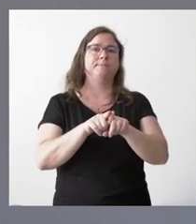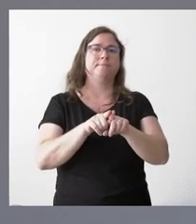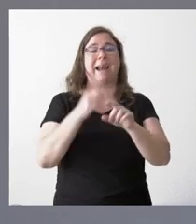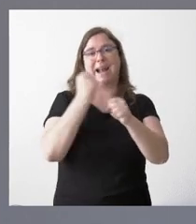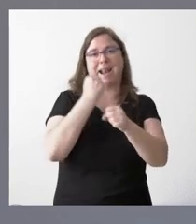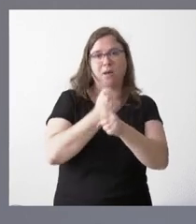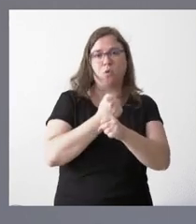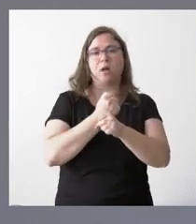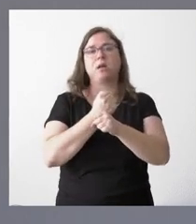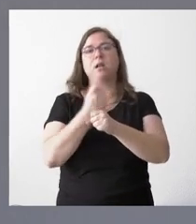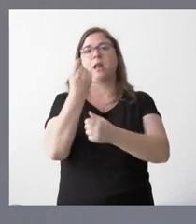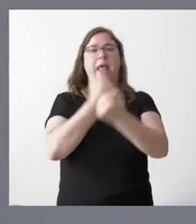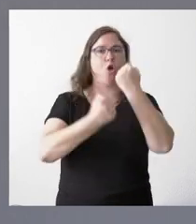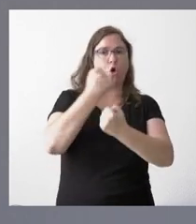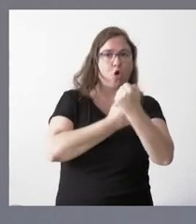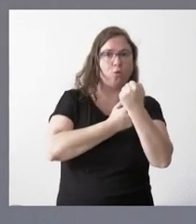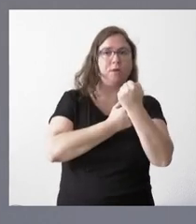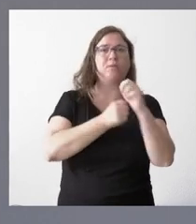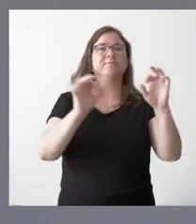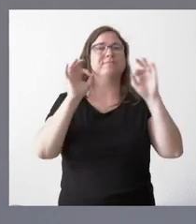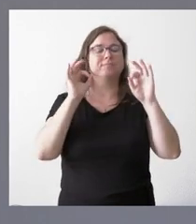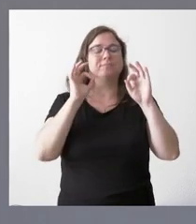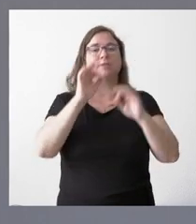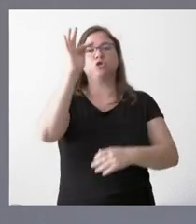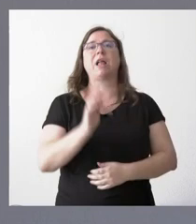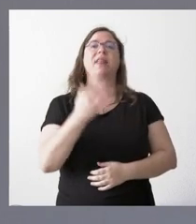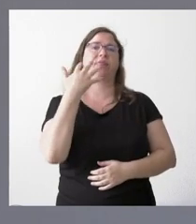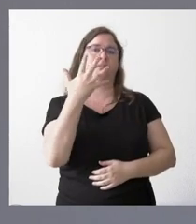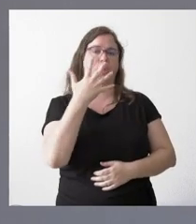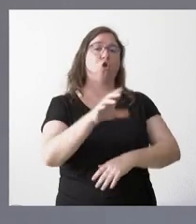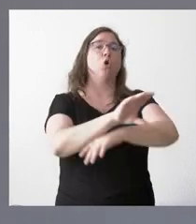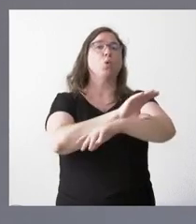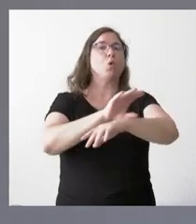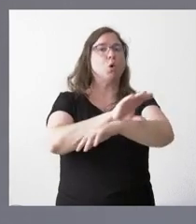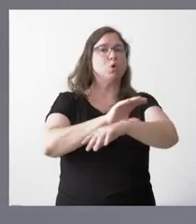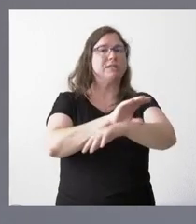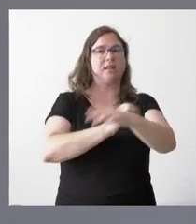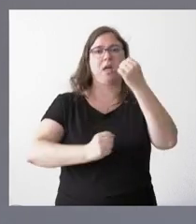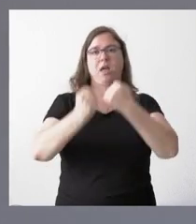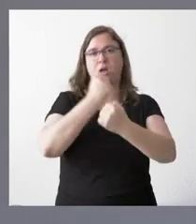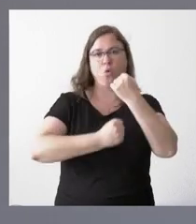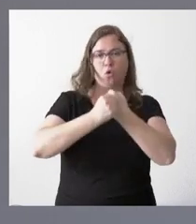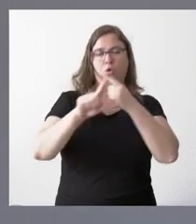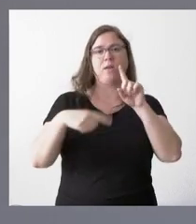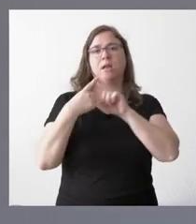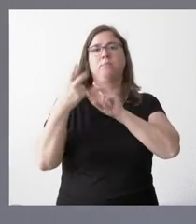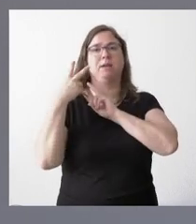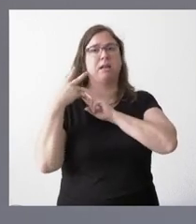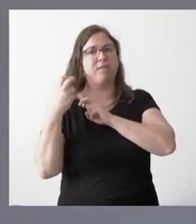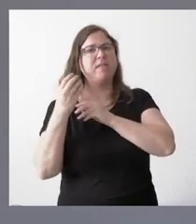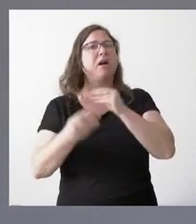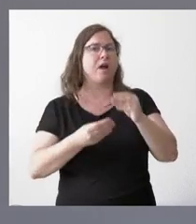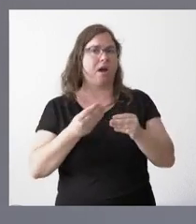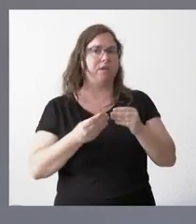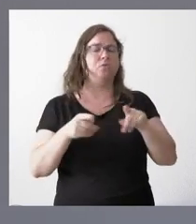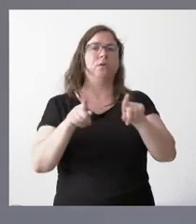laboral, hacia el mundo económico, particularmente son cinco. La Consejería de Economía y Hacienda lo que ha hecho es